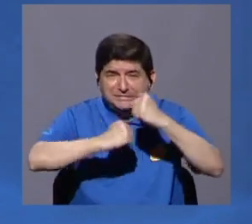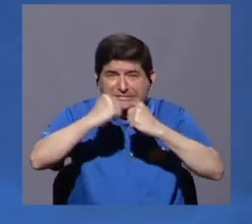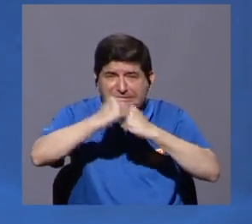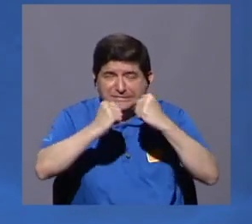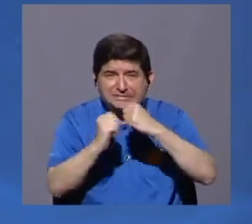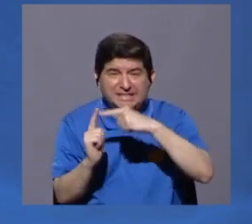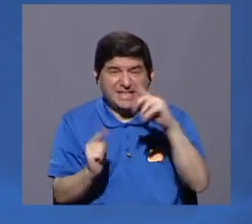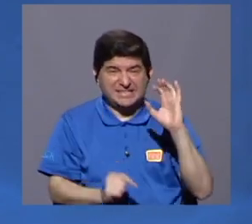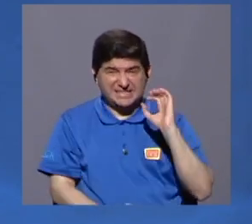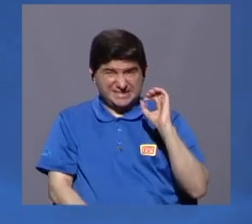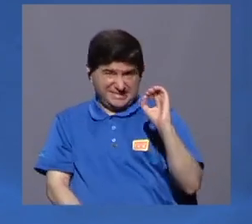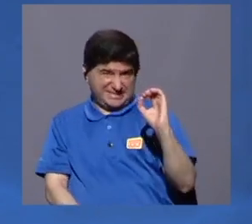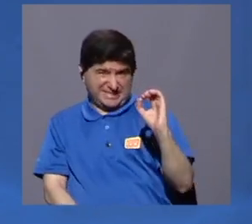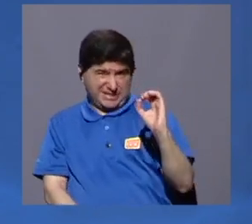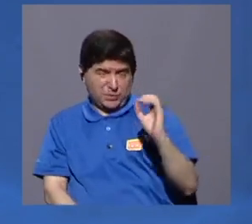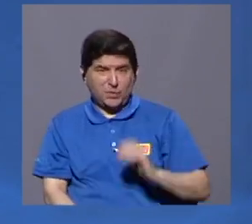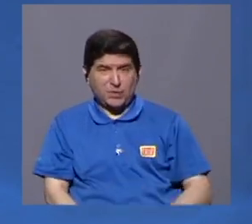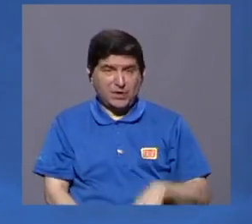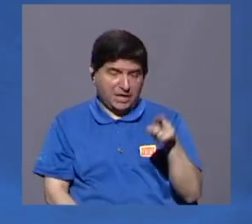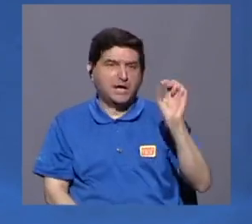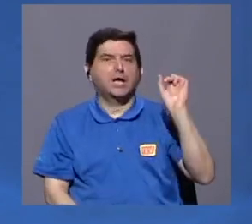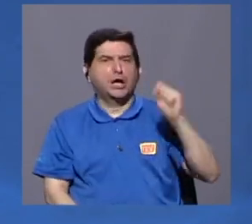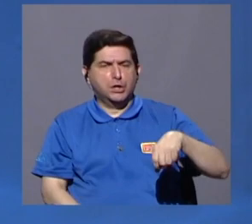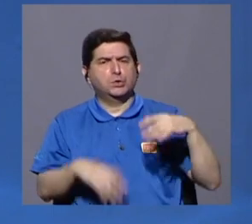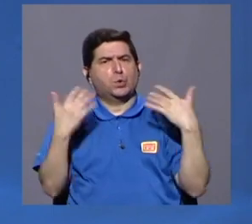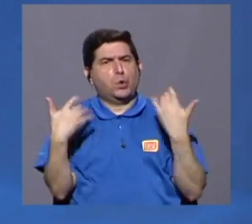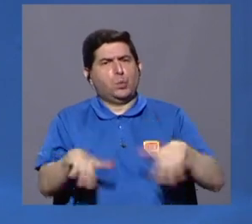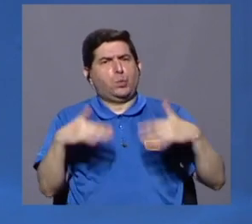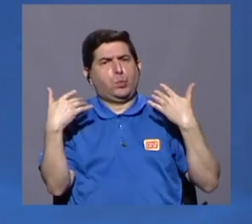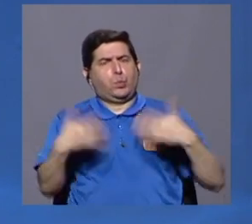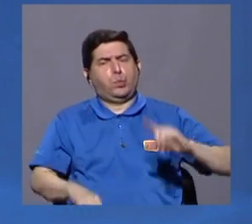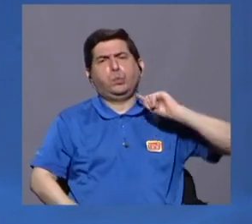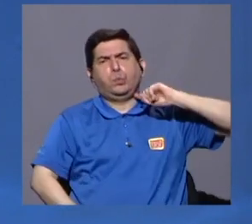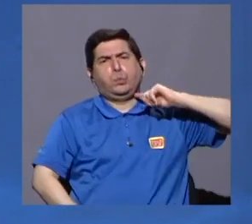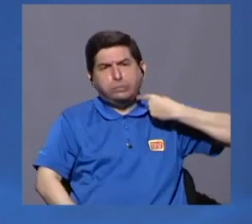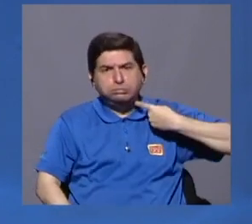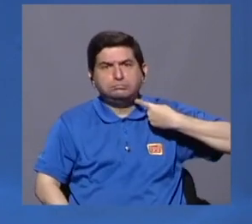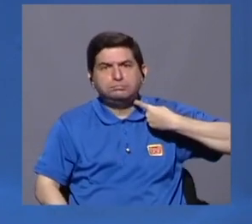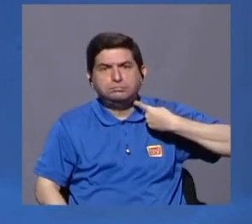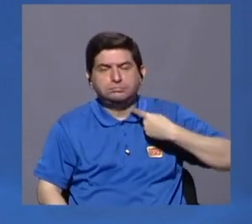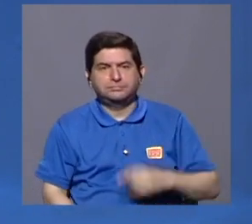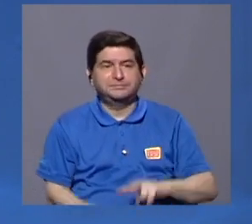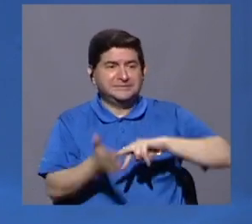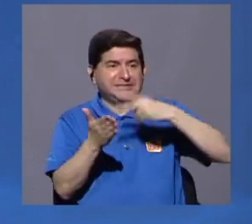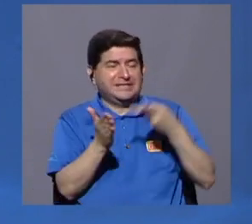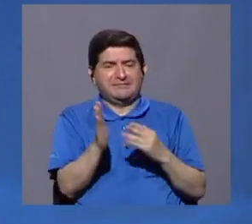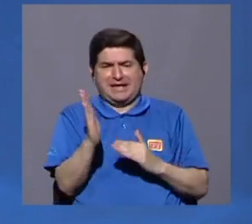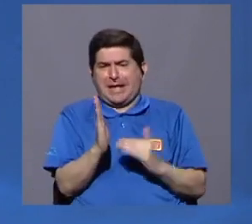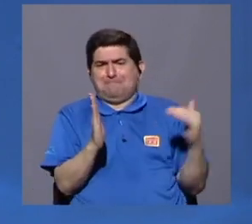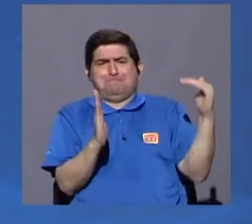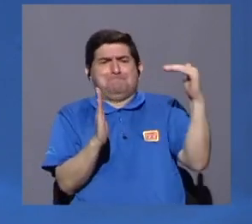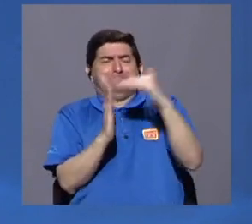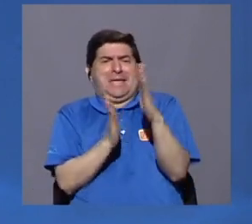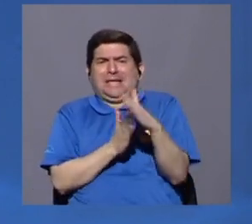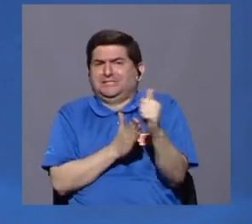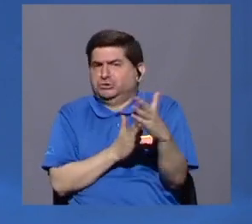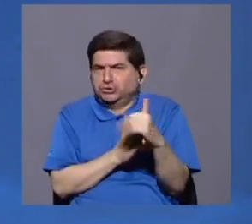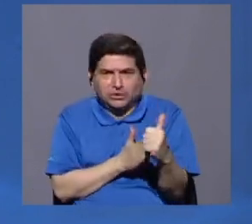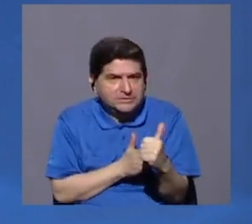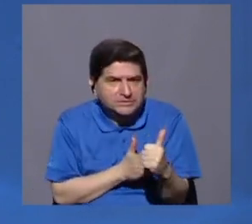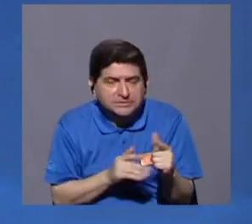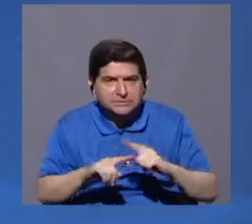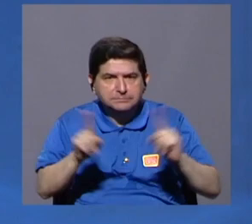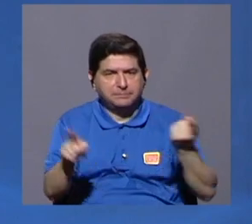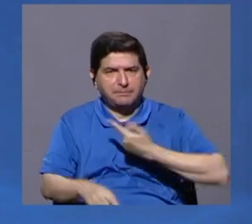desde cero eso sí sería extremadamente caro estaremos hablando de millones de dólares sin embargo